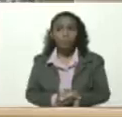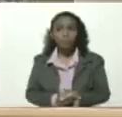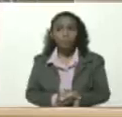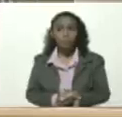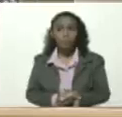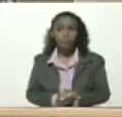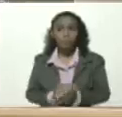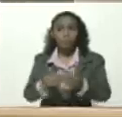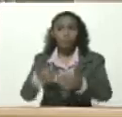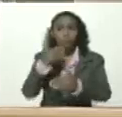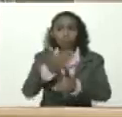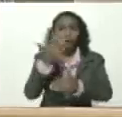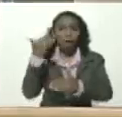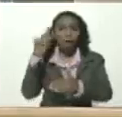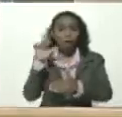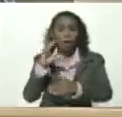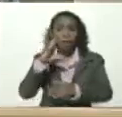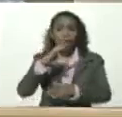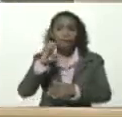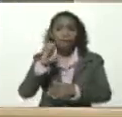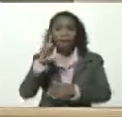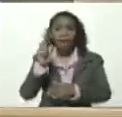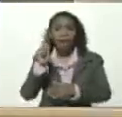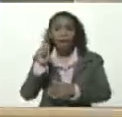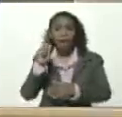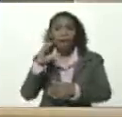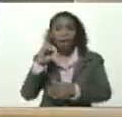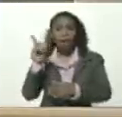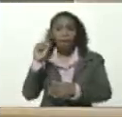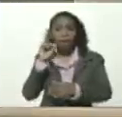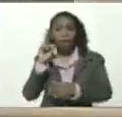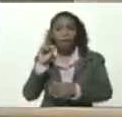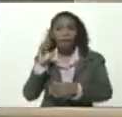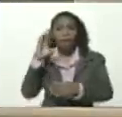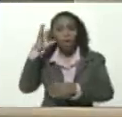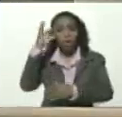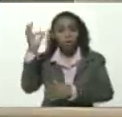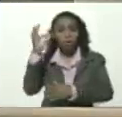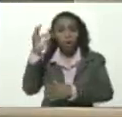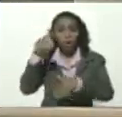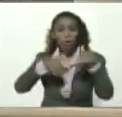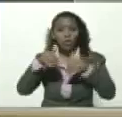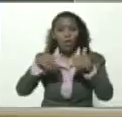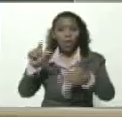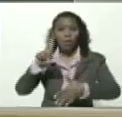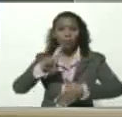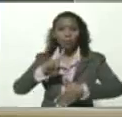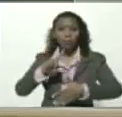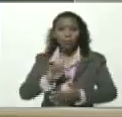Luego están el CELA, que es el Consejo de Expertos Electorales de Latinoamérica,